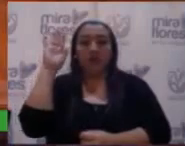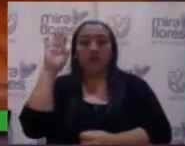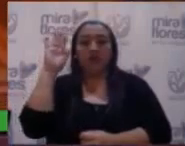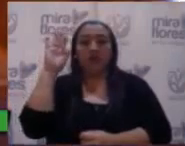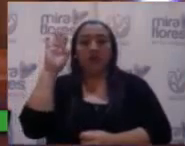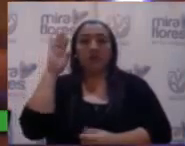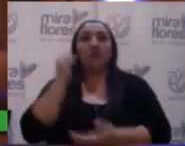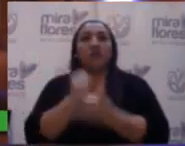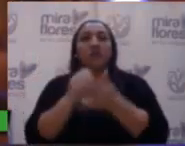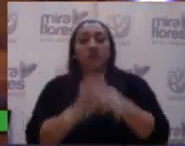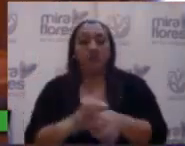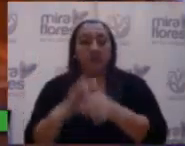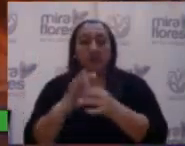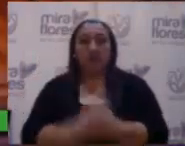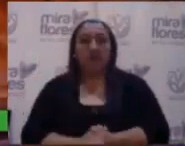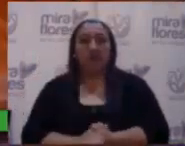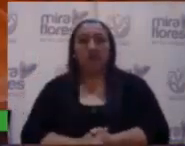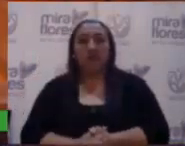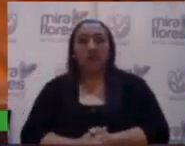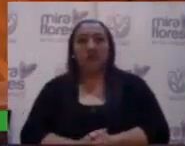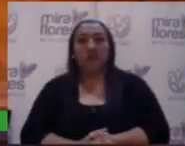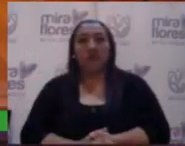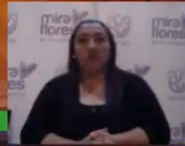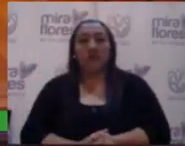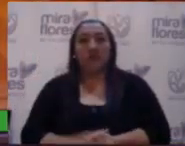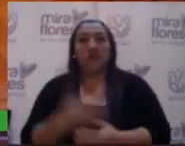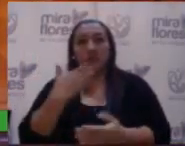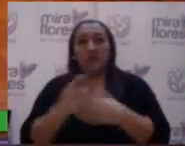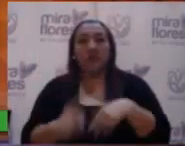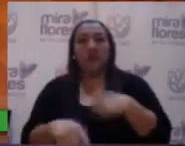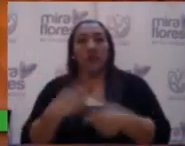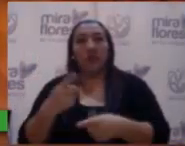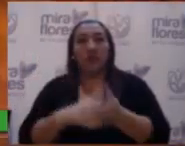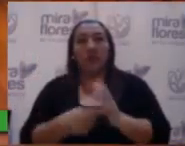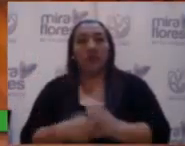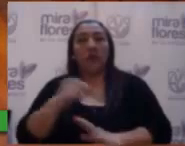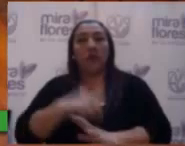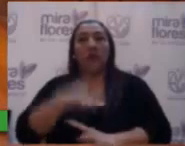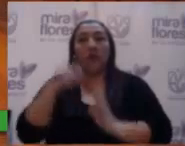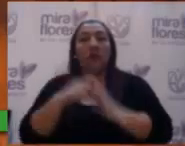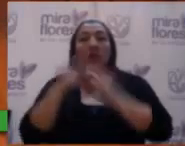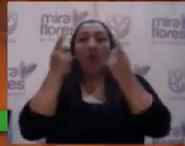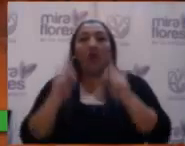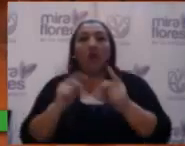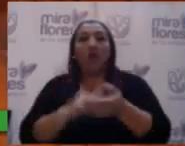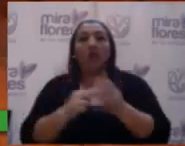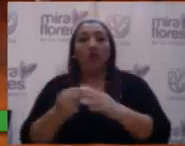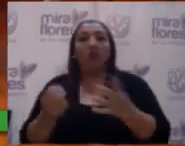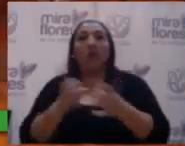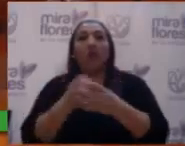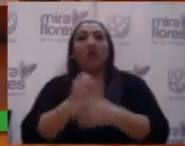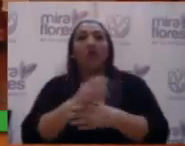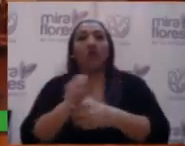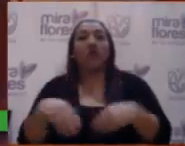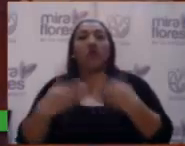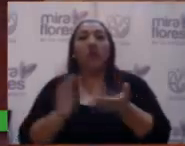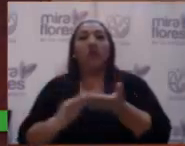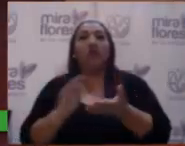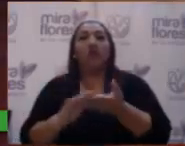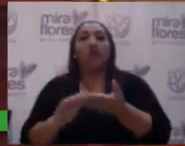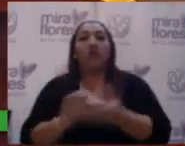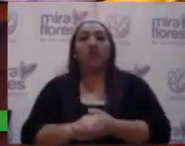se aprueba también por unanimidad de votos Muchas gracias vamos al siguiente punto proyecto de acuerdo de consejo que autorice el viaje